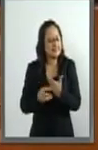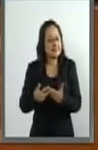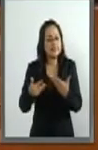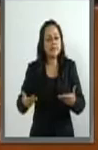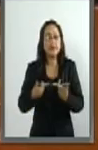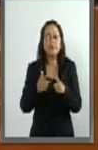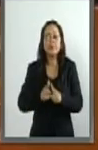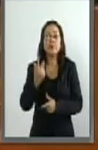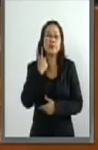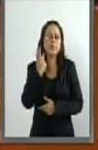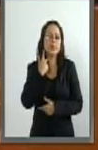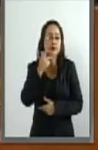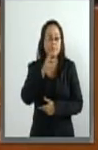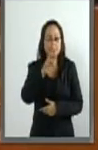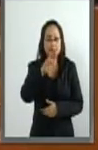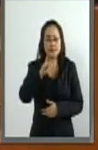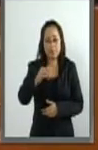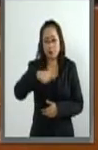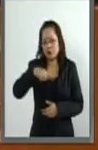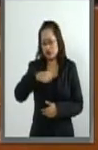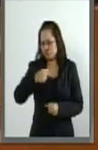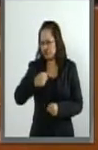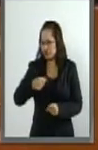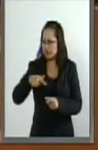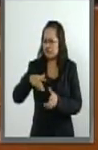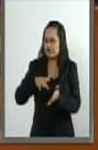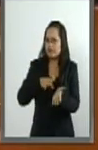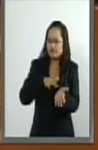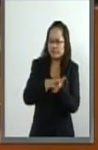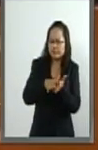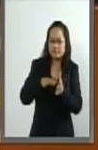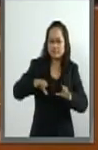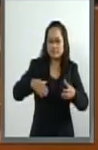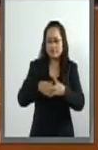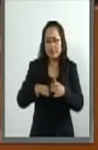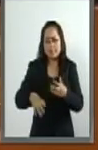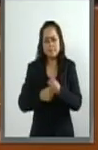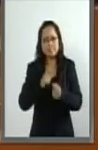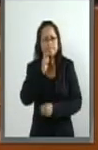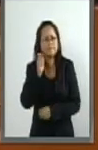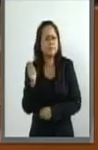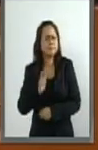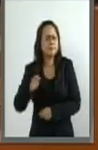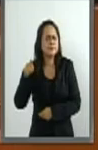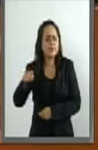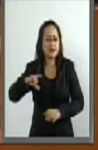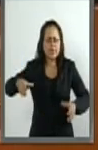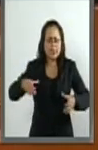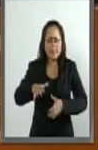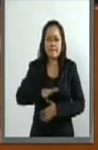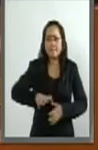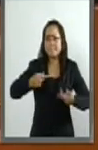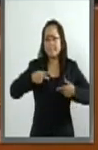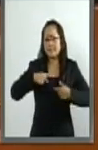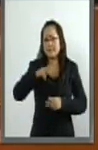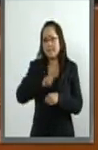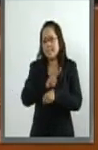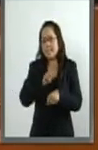PRI reafirmamos nuestra solidaridad y amistad con el pueblo